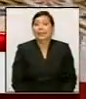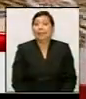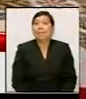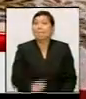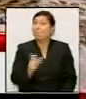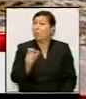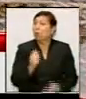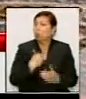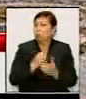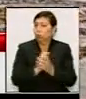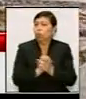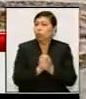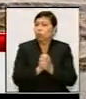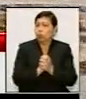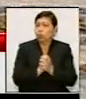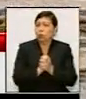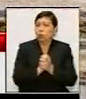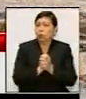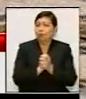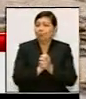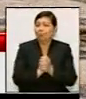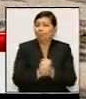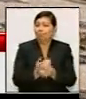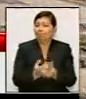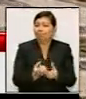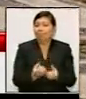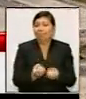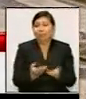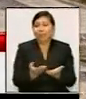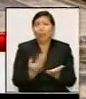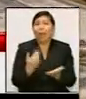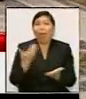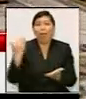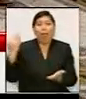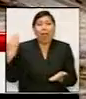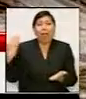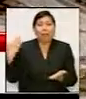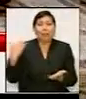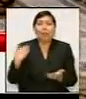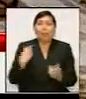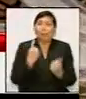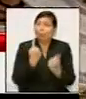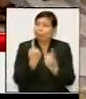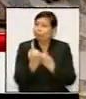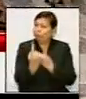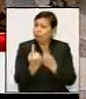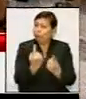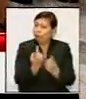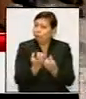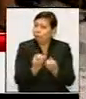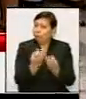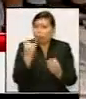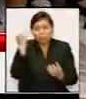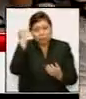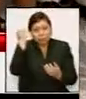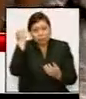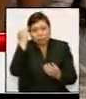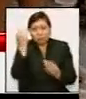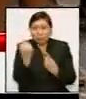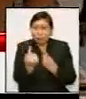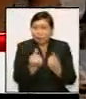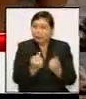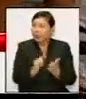persona amigable con quien tuve yo la oportunidad de intercambiar muchas veces ideas